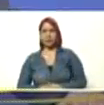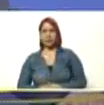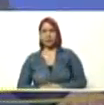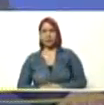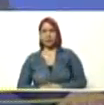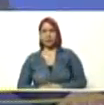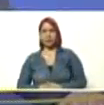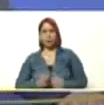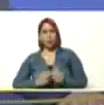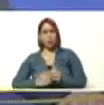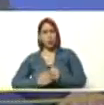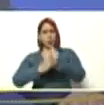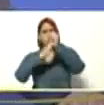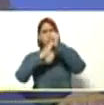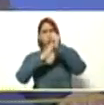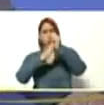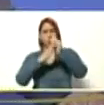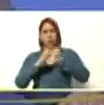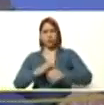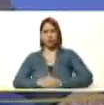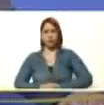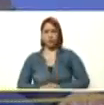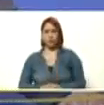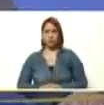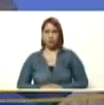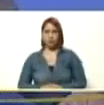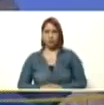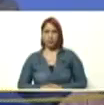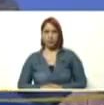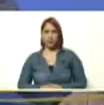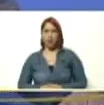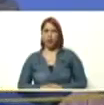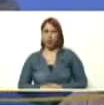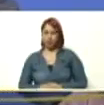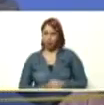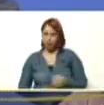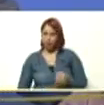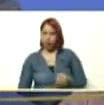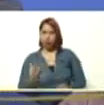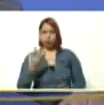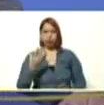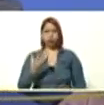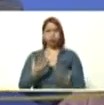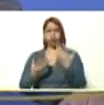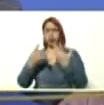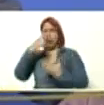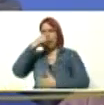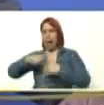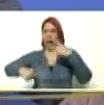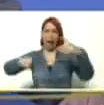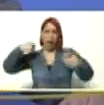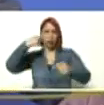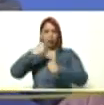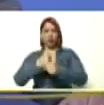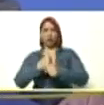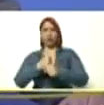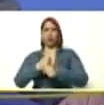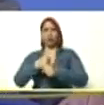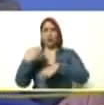del liderazgo que ha surgido en estos años de revolución bolivariana.